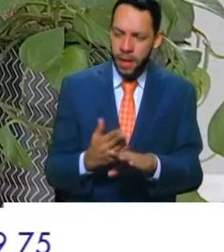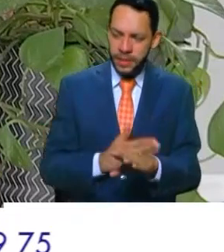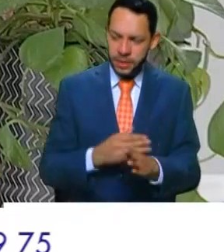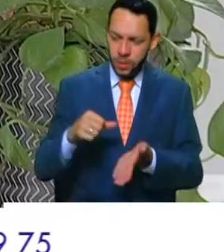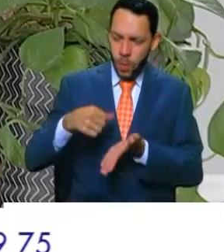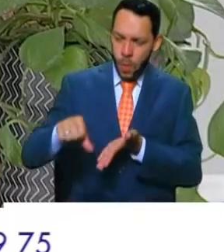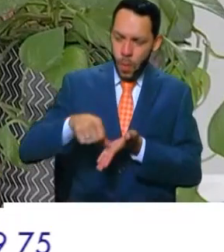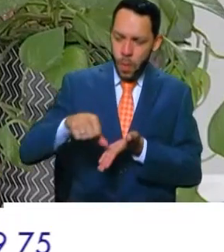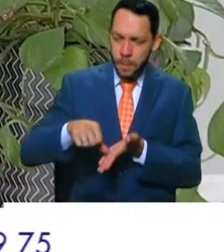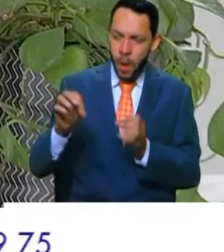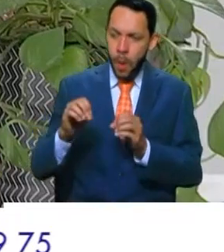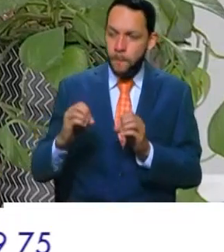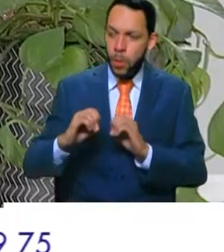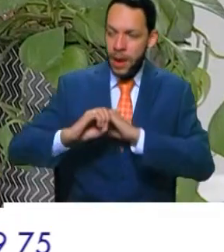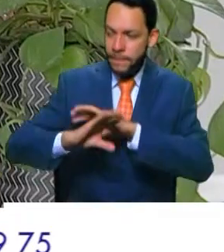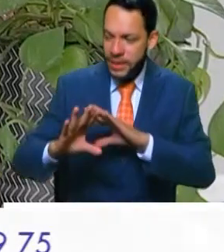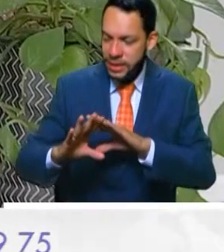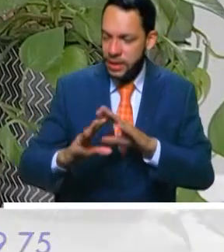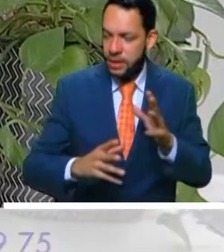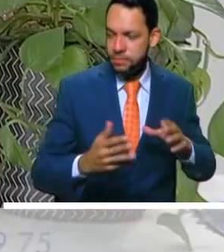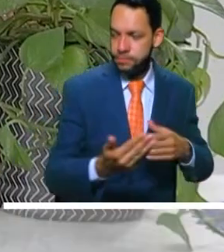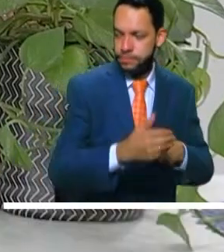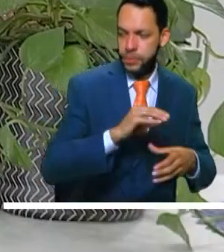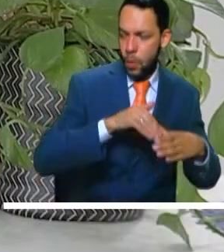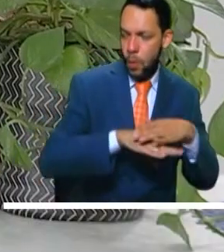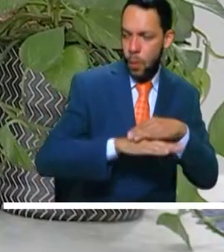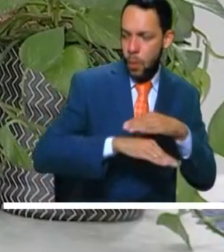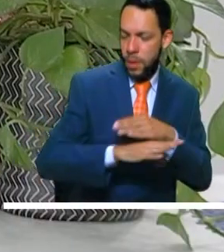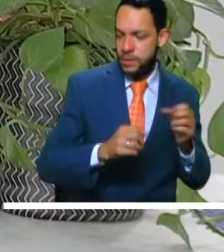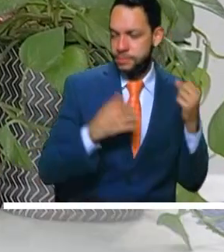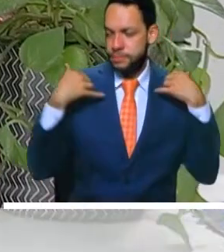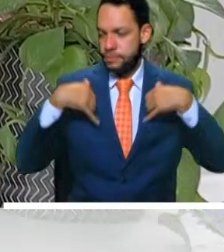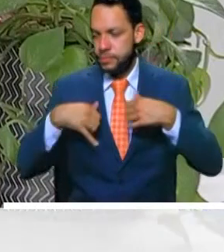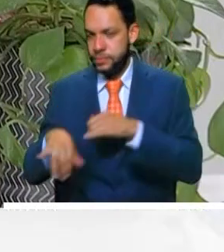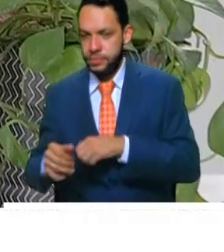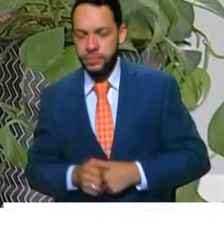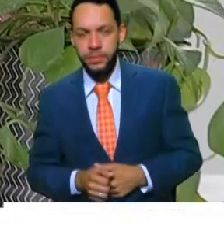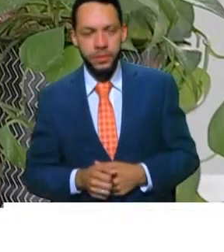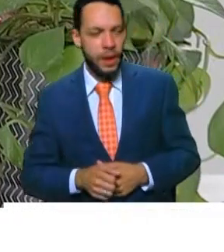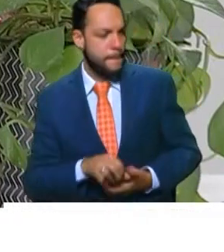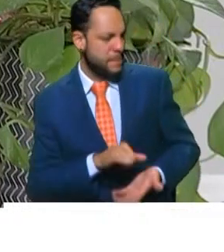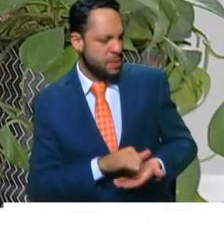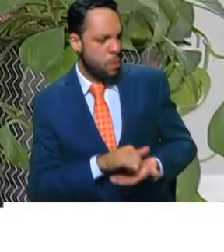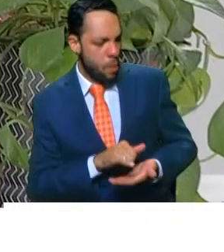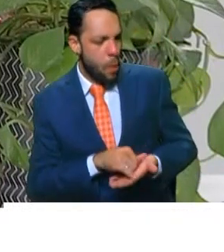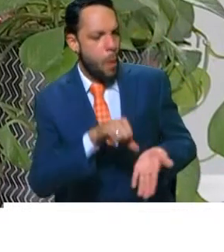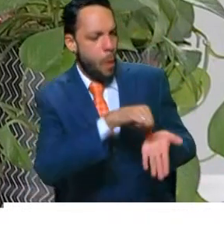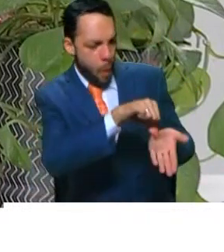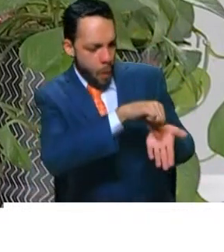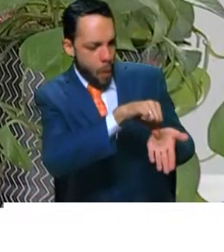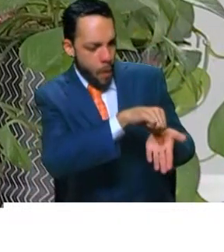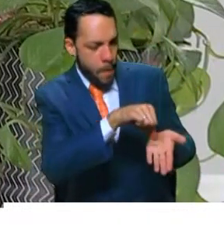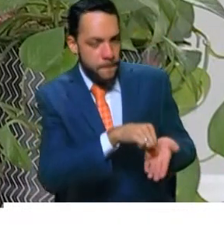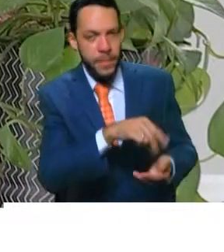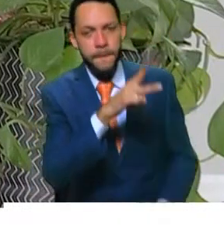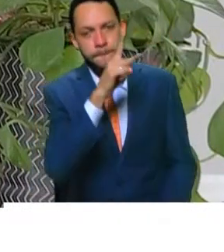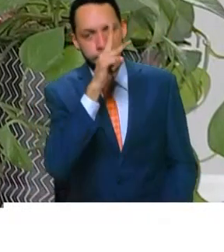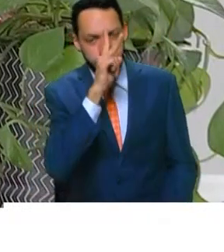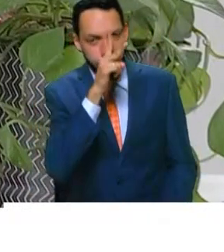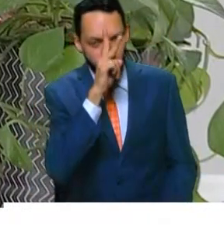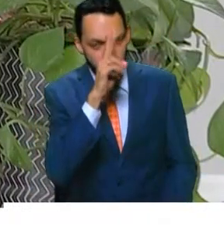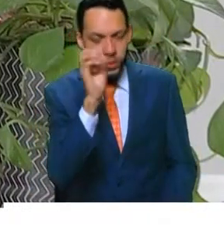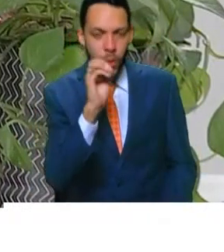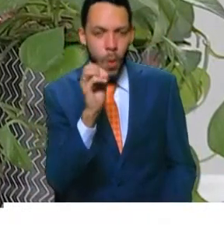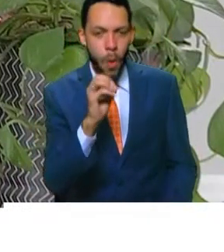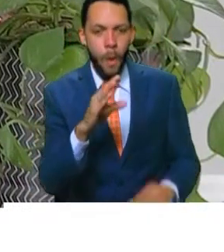la comida para el regreso a tu casa? Compro para la comida al regreso a mi casa. ¿Y qué compras? ¿Lo mismo? Lo mismo. ¿O pollo o un